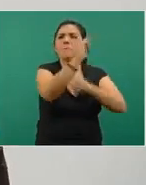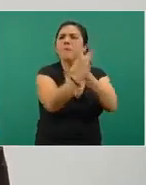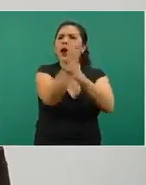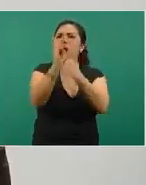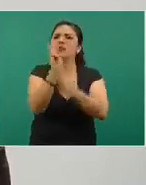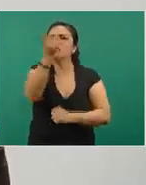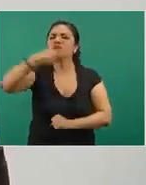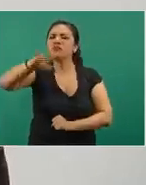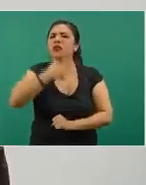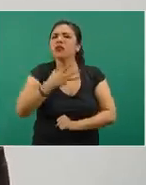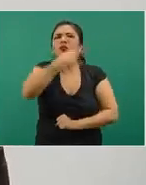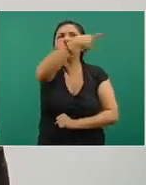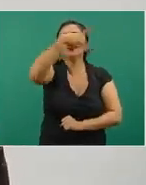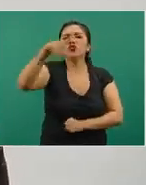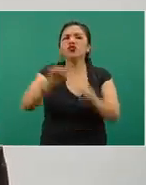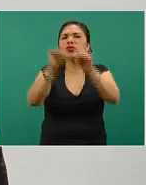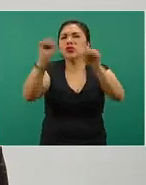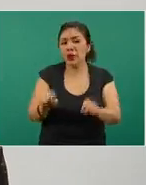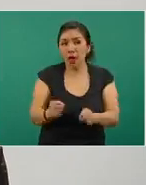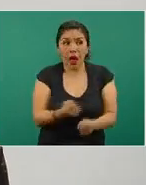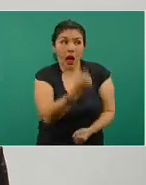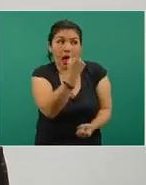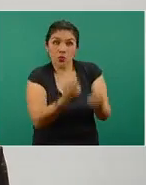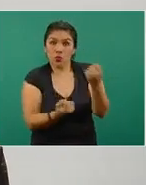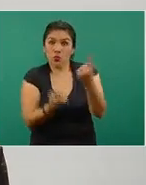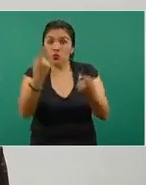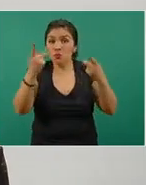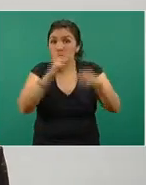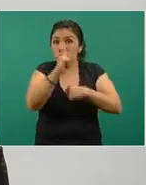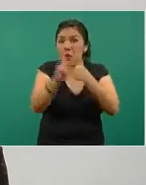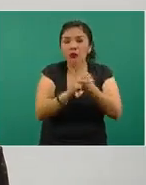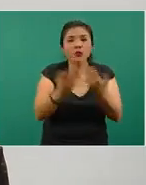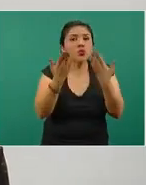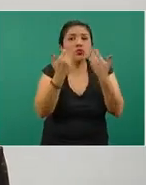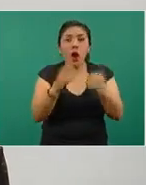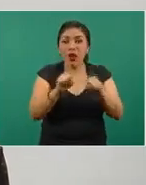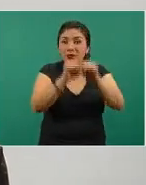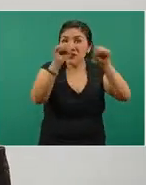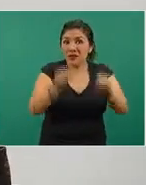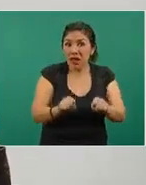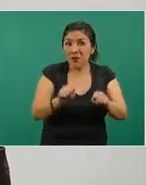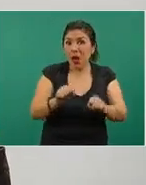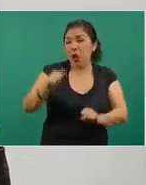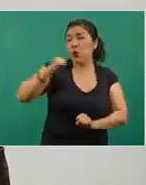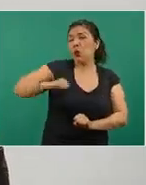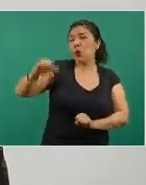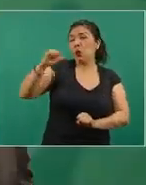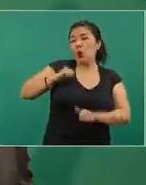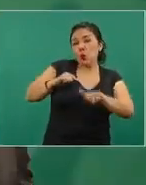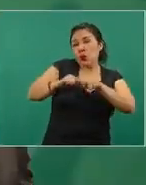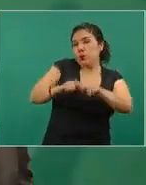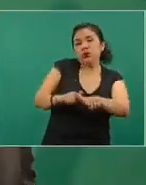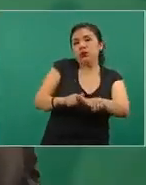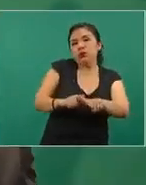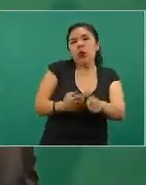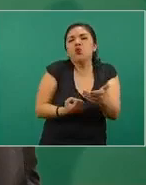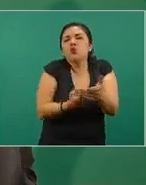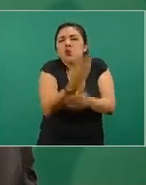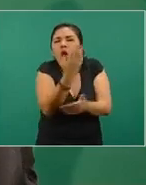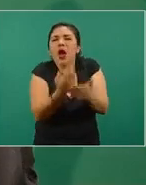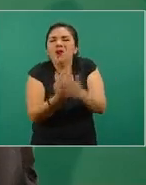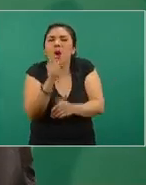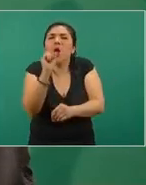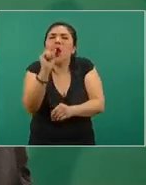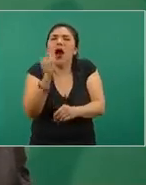propios sistemas. Hay países que no tienen un sistema tan antiguo como el de nosotros y que apenas